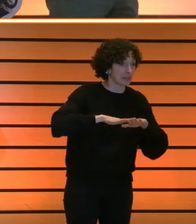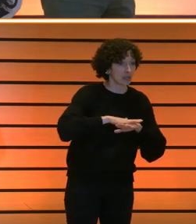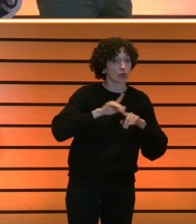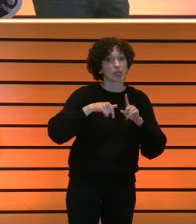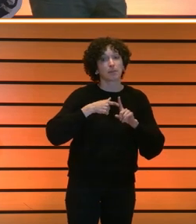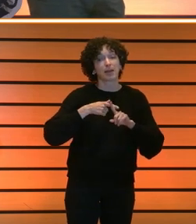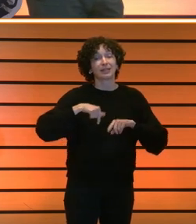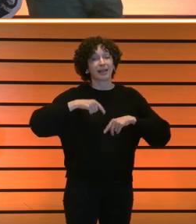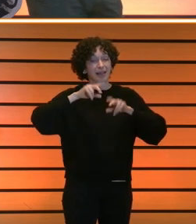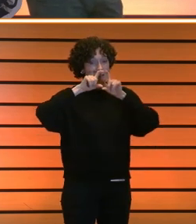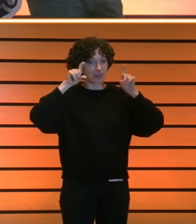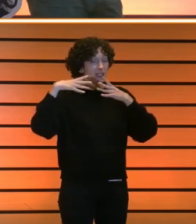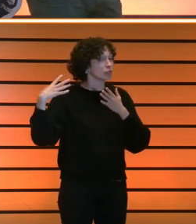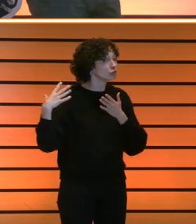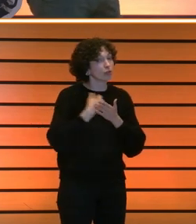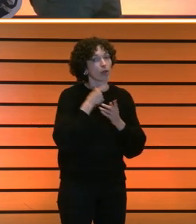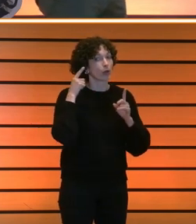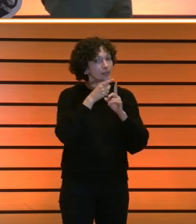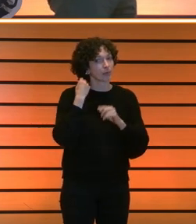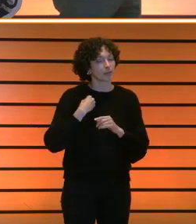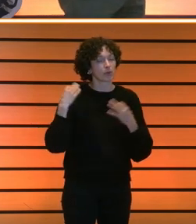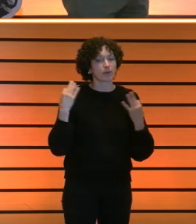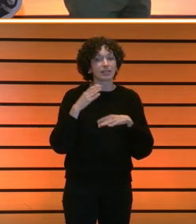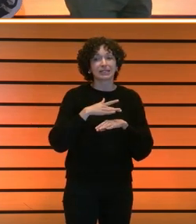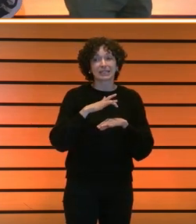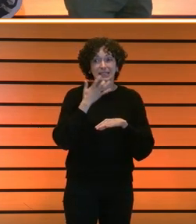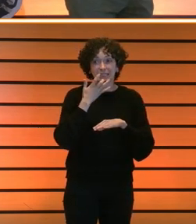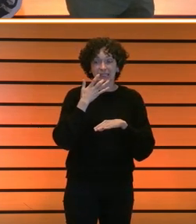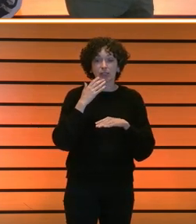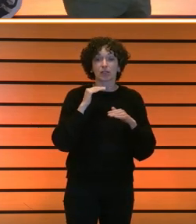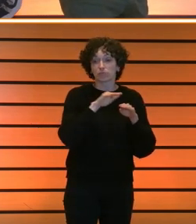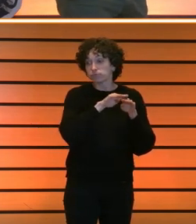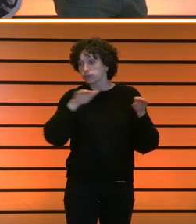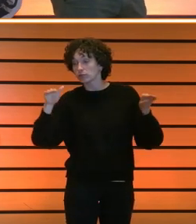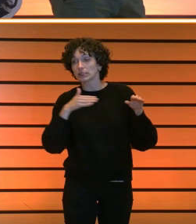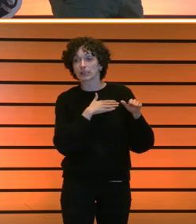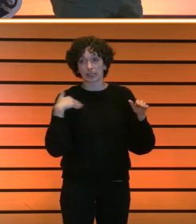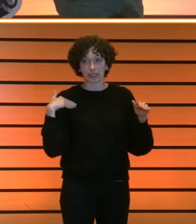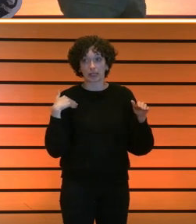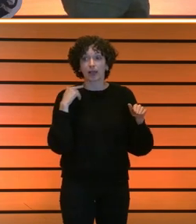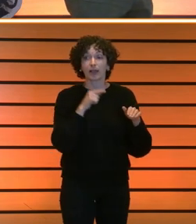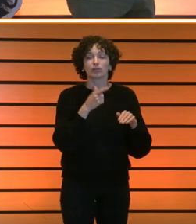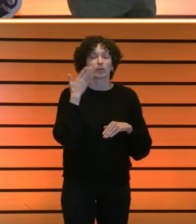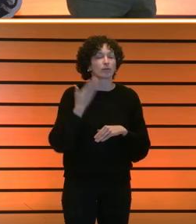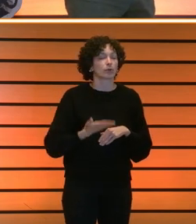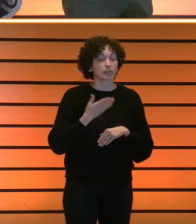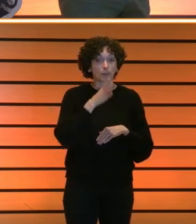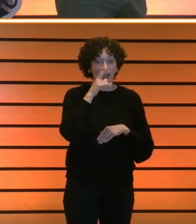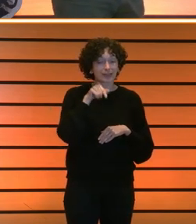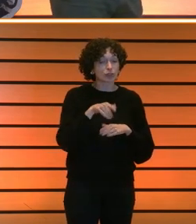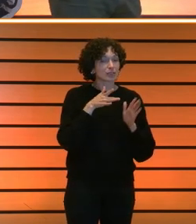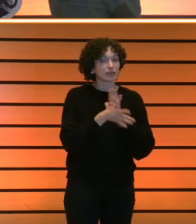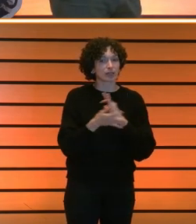empresas si quieren ser sostenibles esto es un elemento clave porque en realidad lo que viene a decir esto es que no podemos